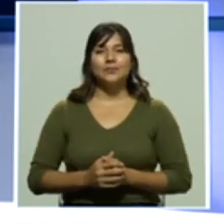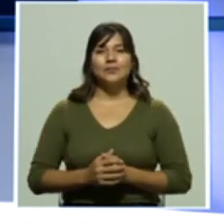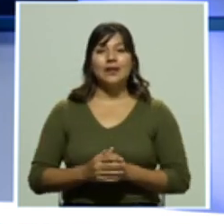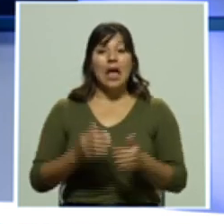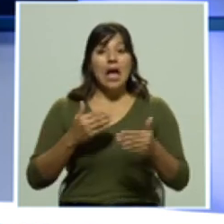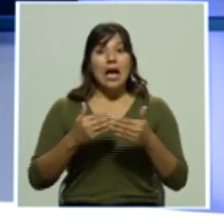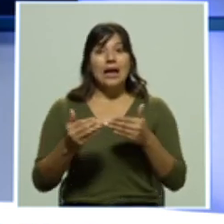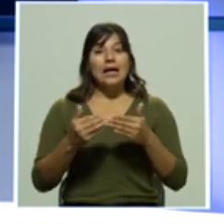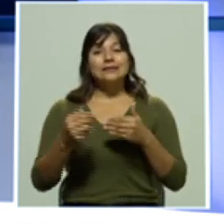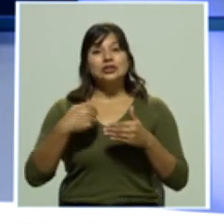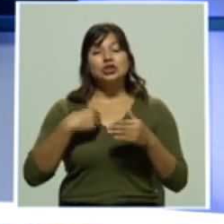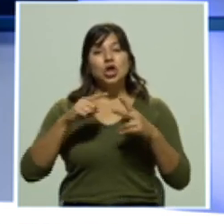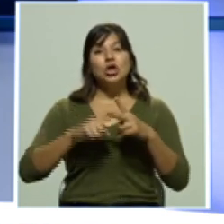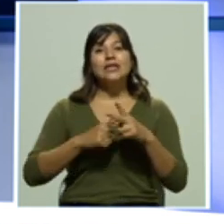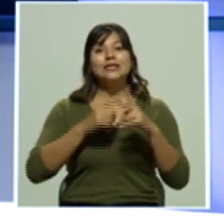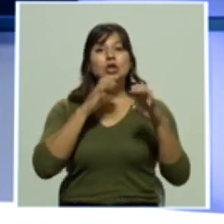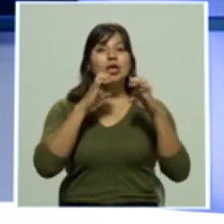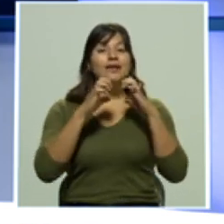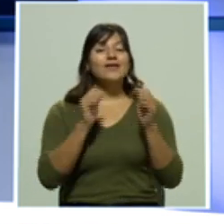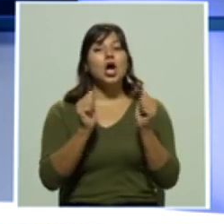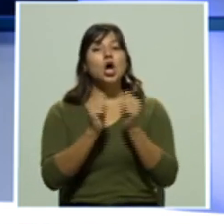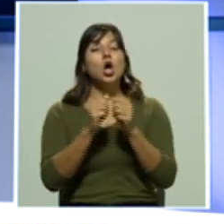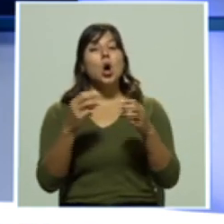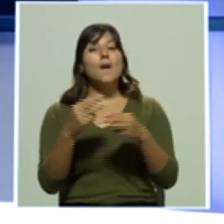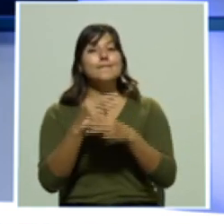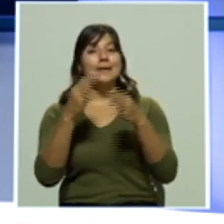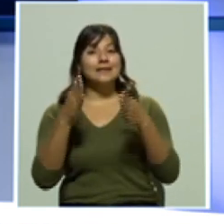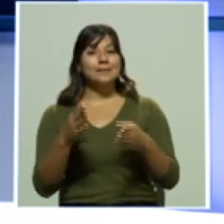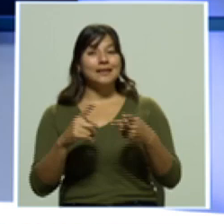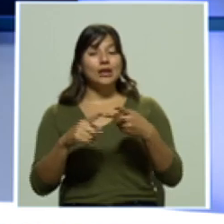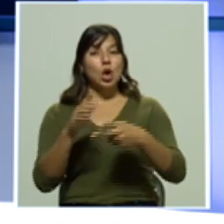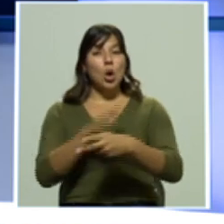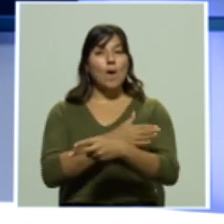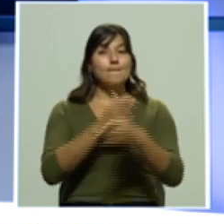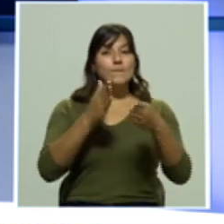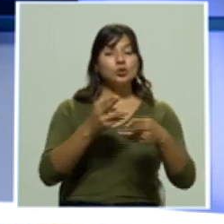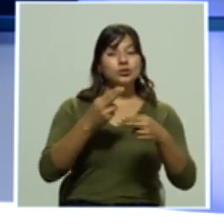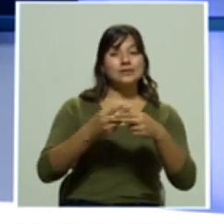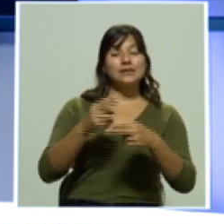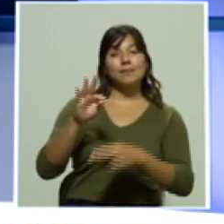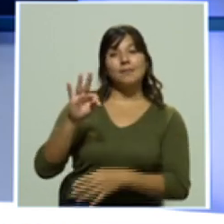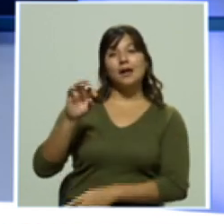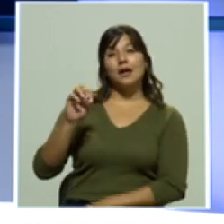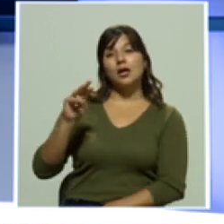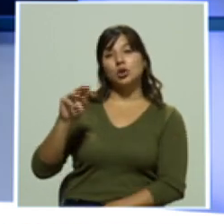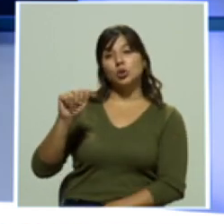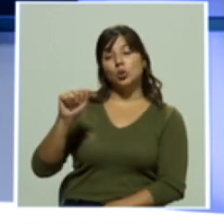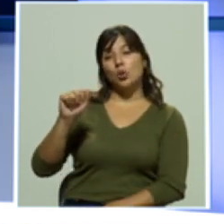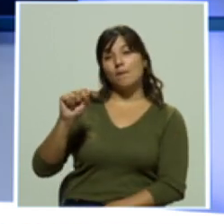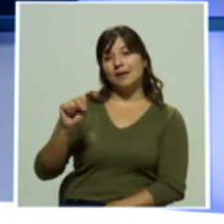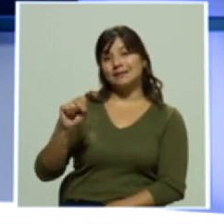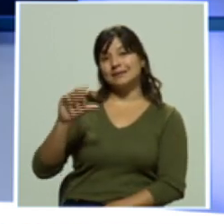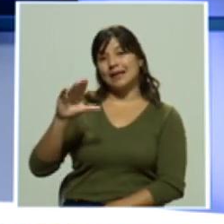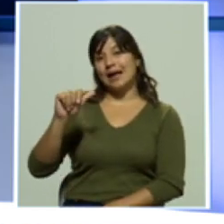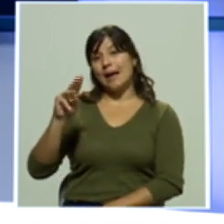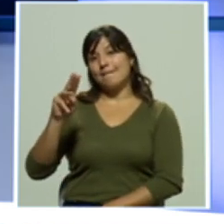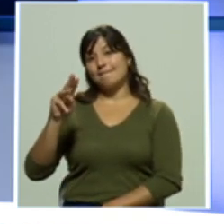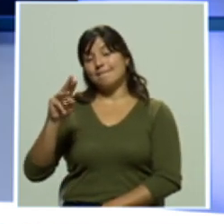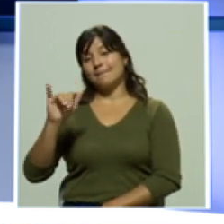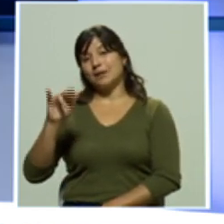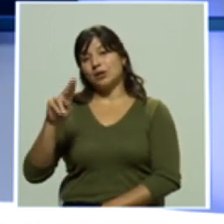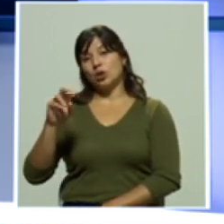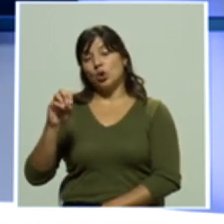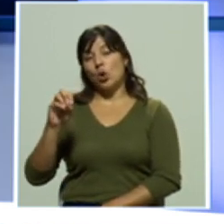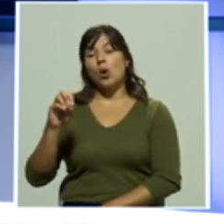En unos minutos voy a conversar con el matemático y músico Tomás de Camino Beck. Vamos a hablar de cómo